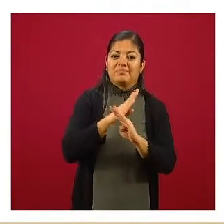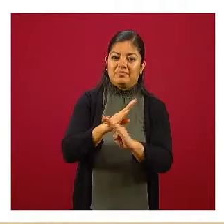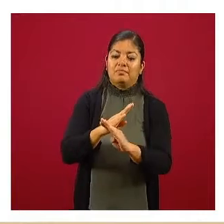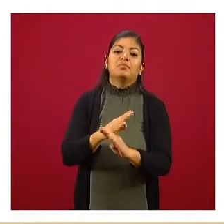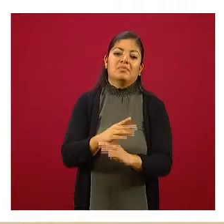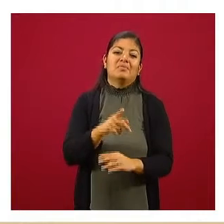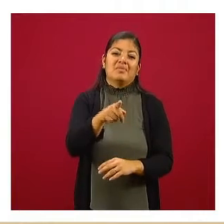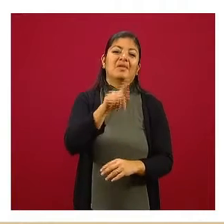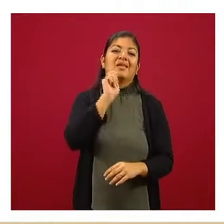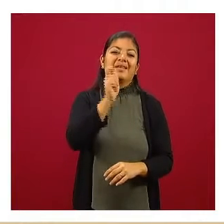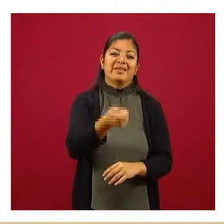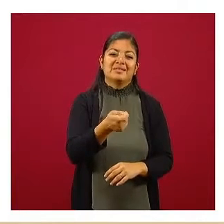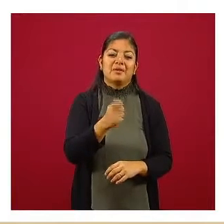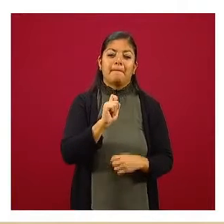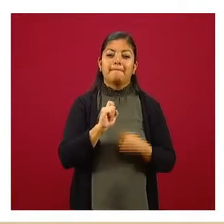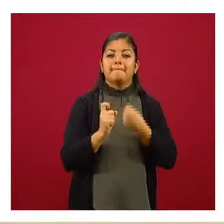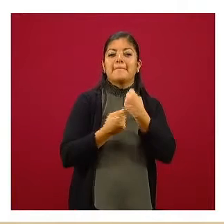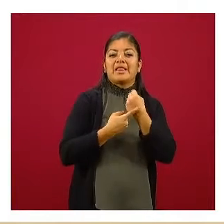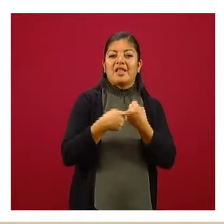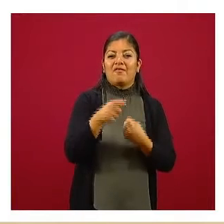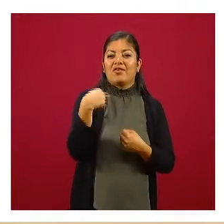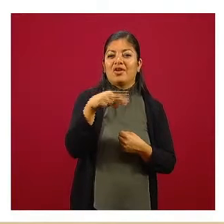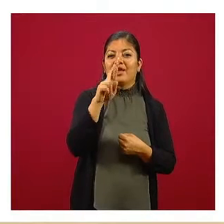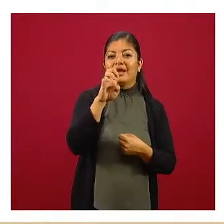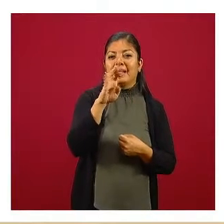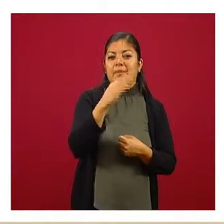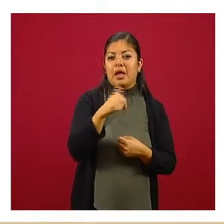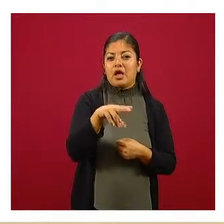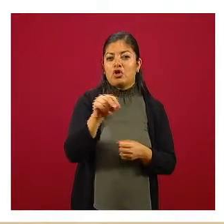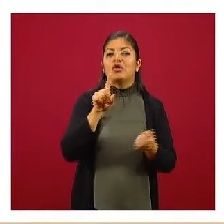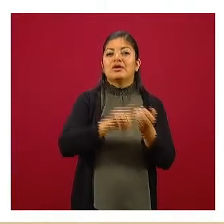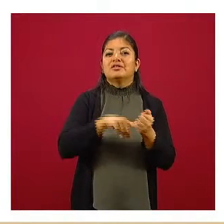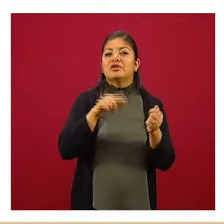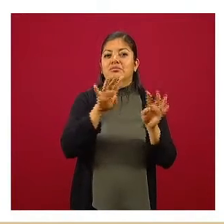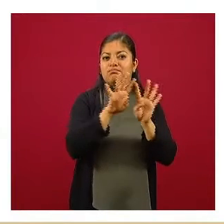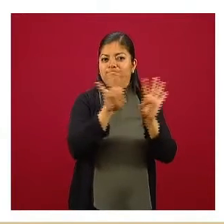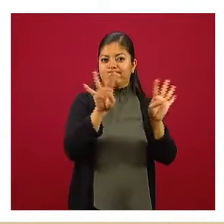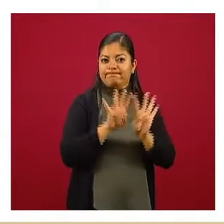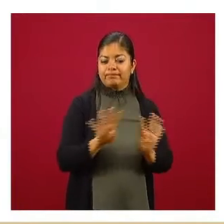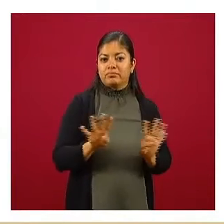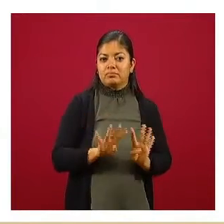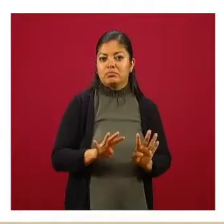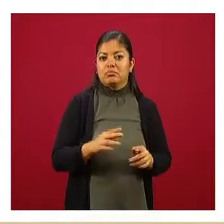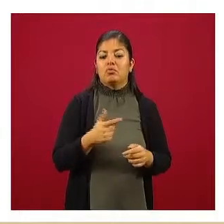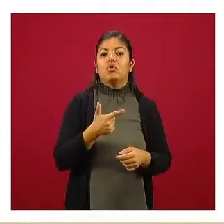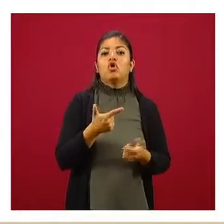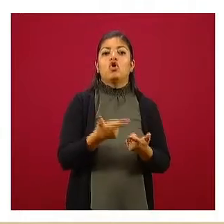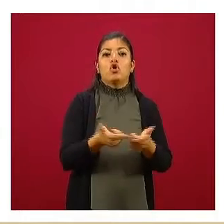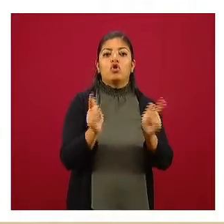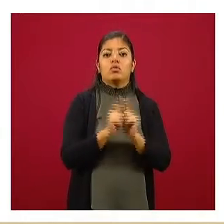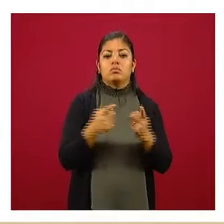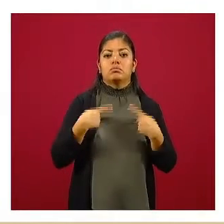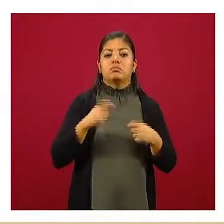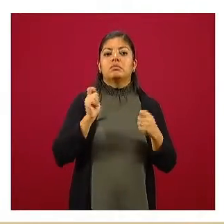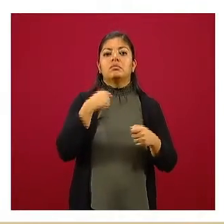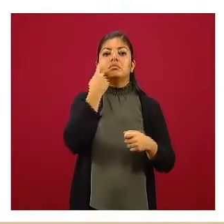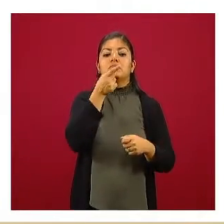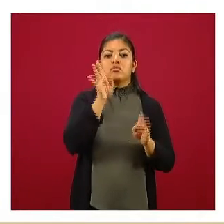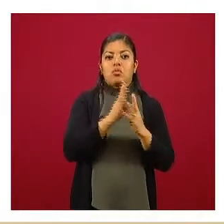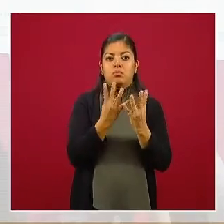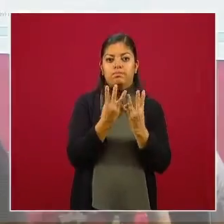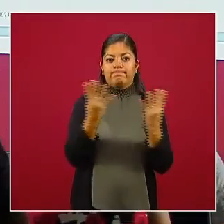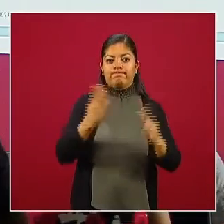la imagen del rebaño es precisamente esa. Es un rebaño, es un grupo que pone una barrera a los contagios.